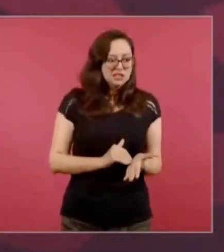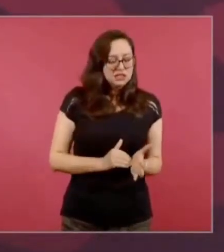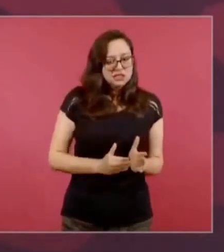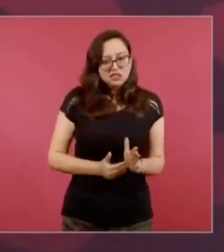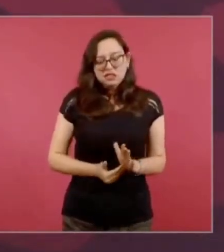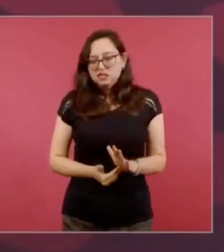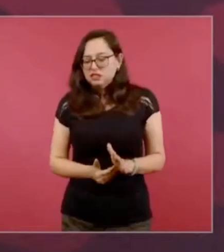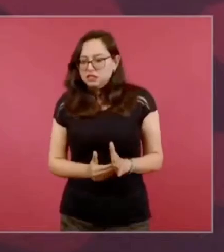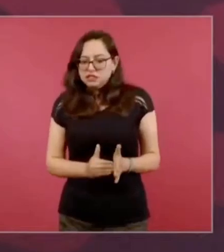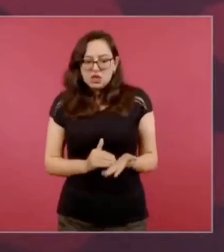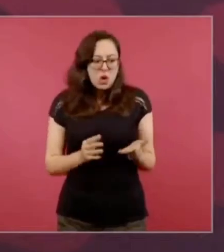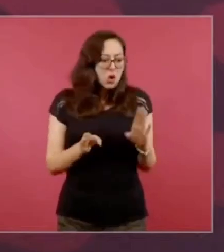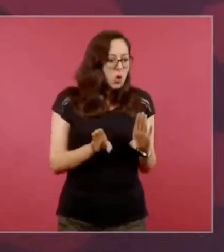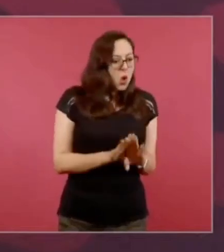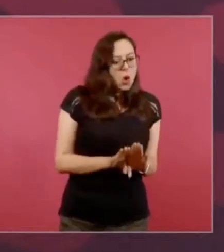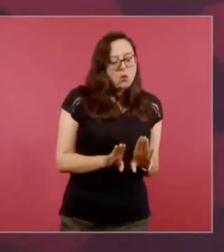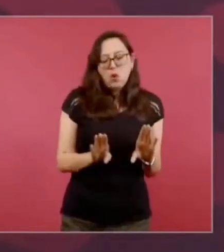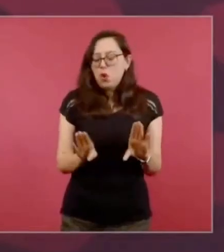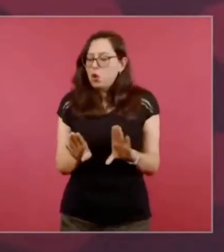Sin embargo,